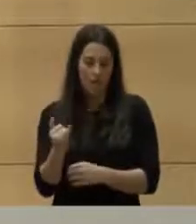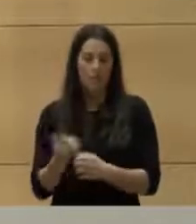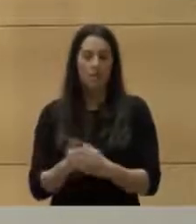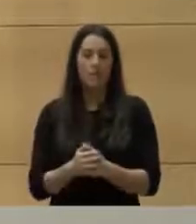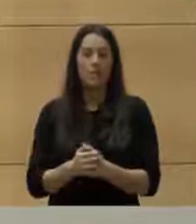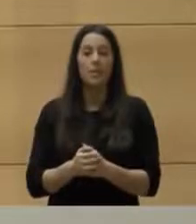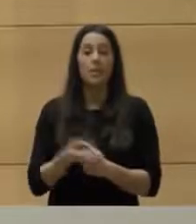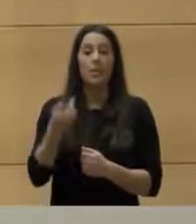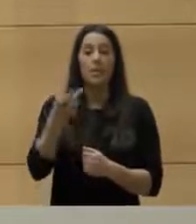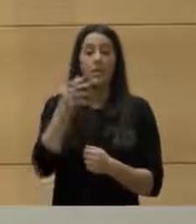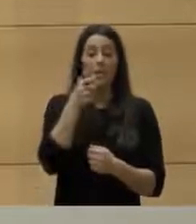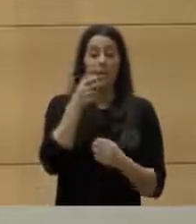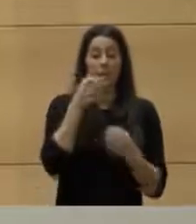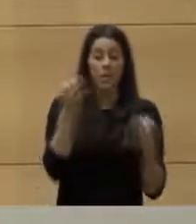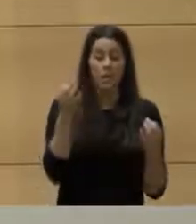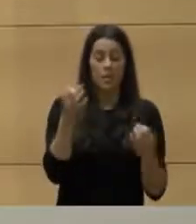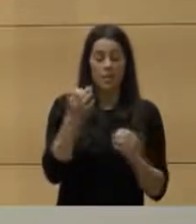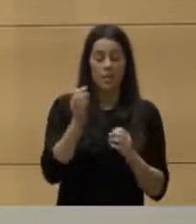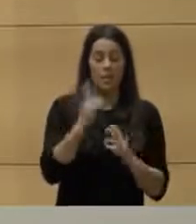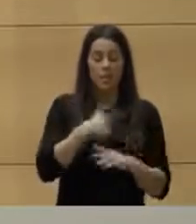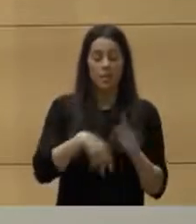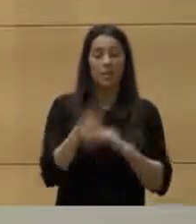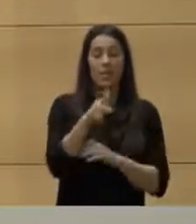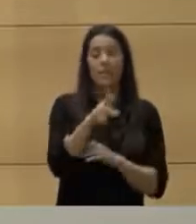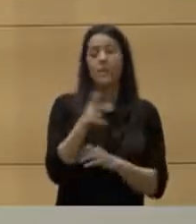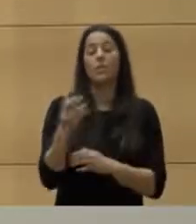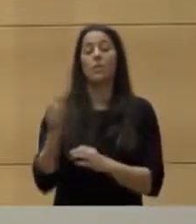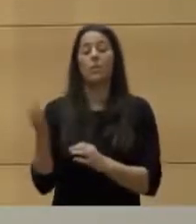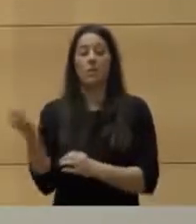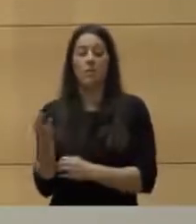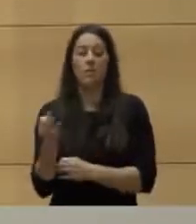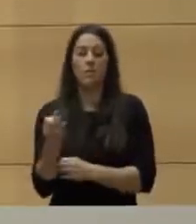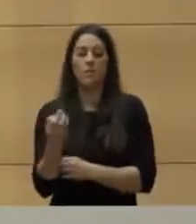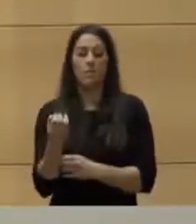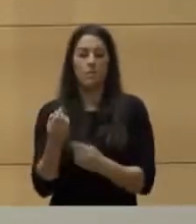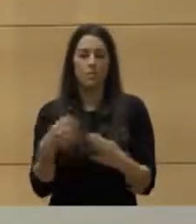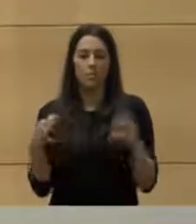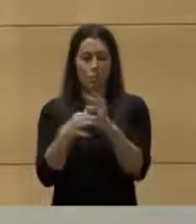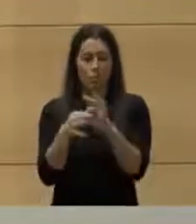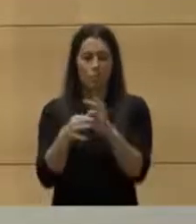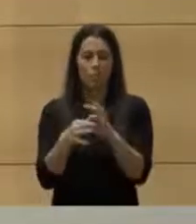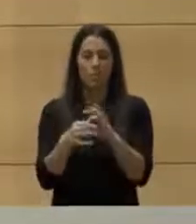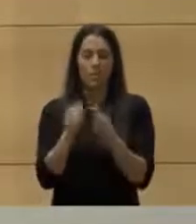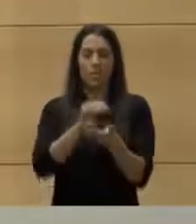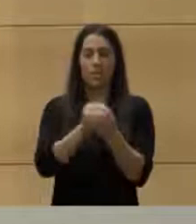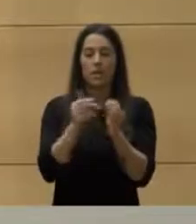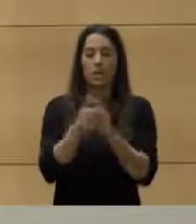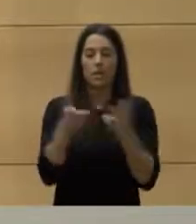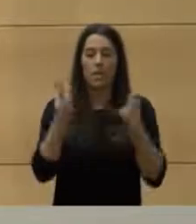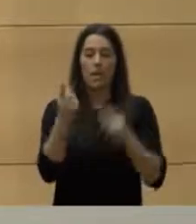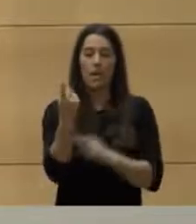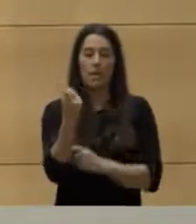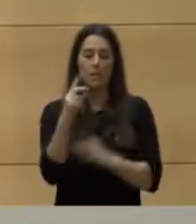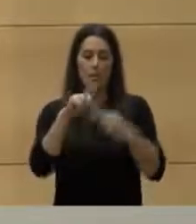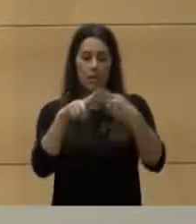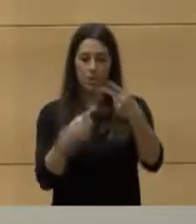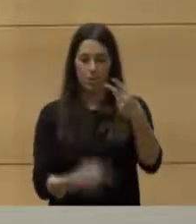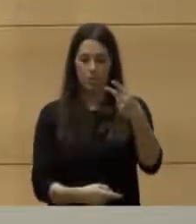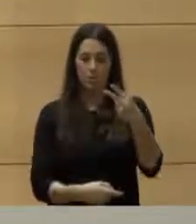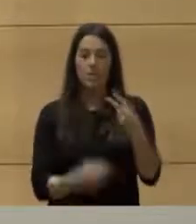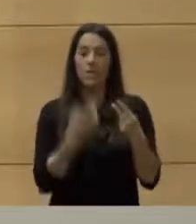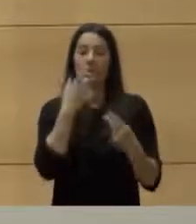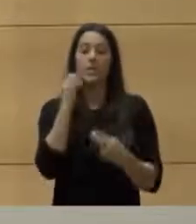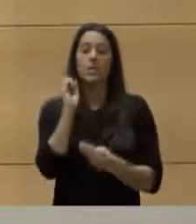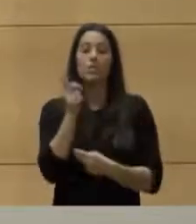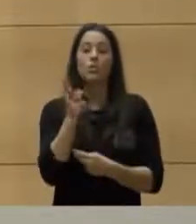deberes son las dos caras de una misma moneda. Una democracia para mí no tiene sentido si solamente habla de derechos, porque